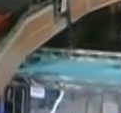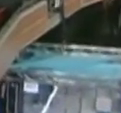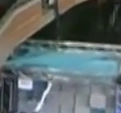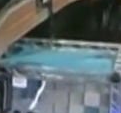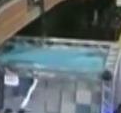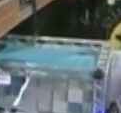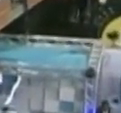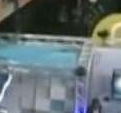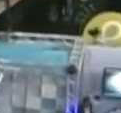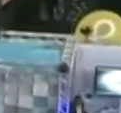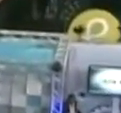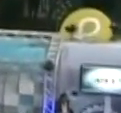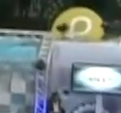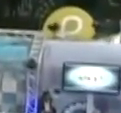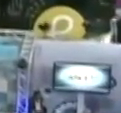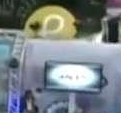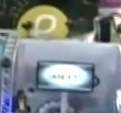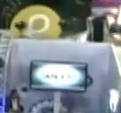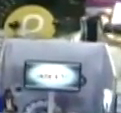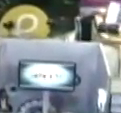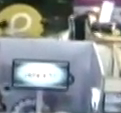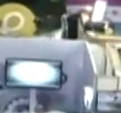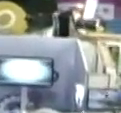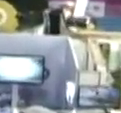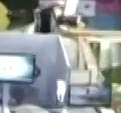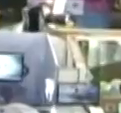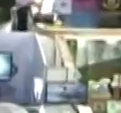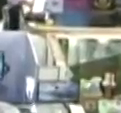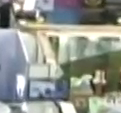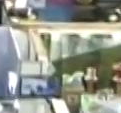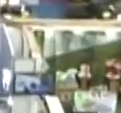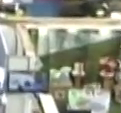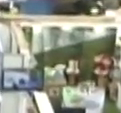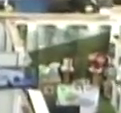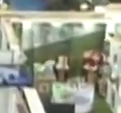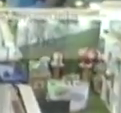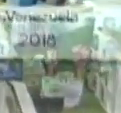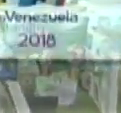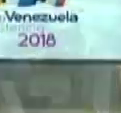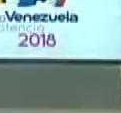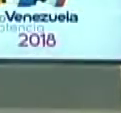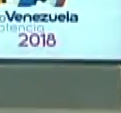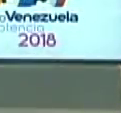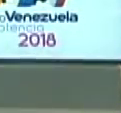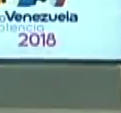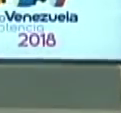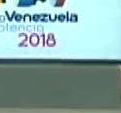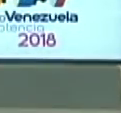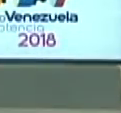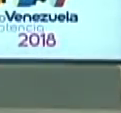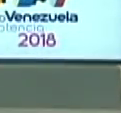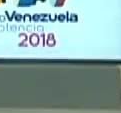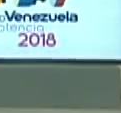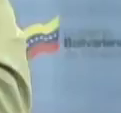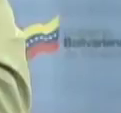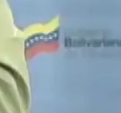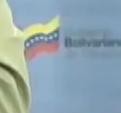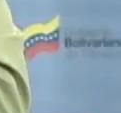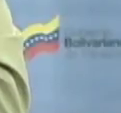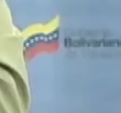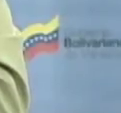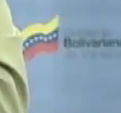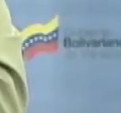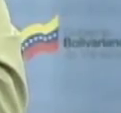Bueno, un saludo a todos los invitados a esta inauguración de la Expo